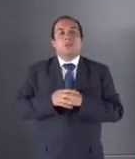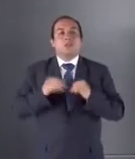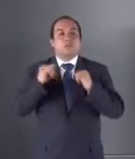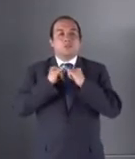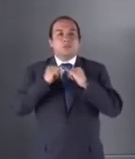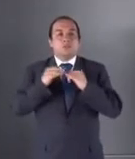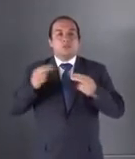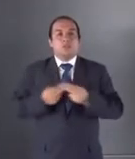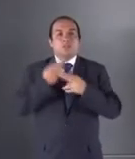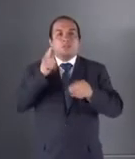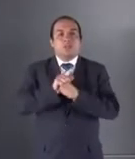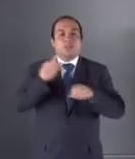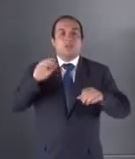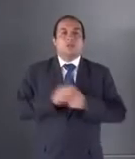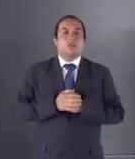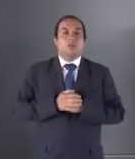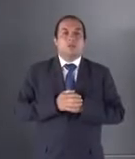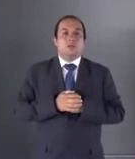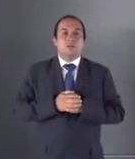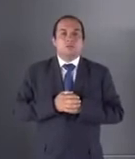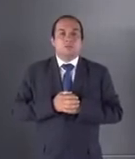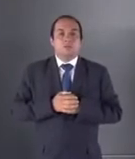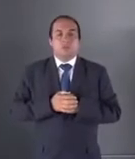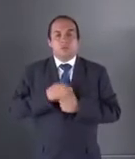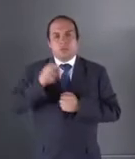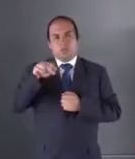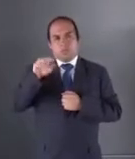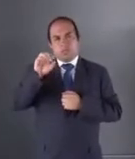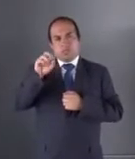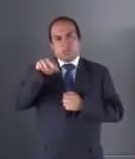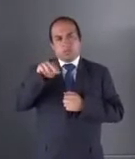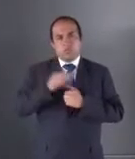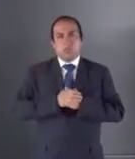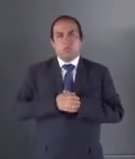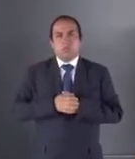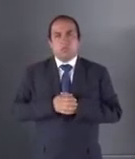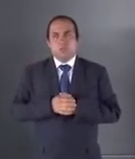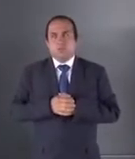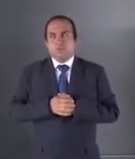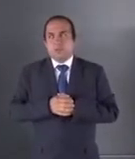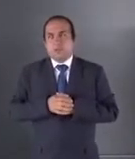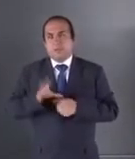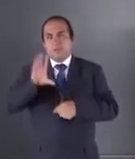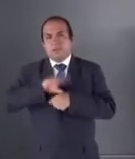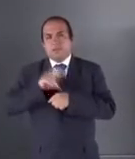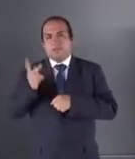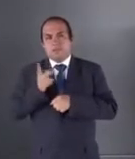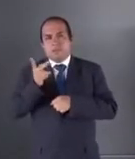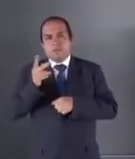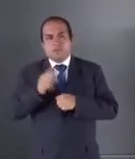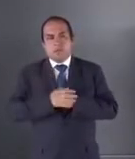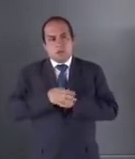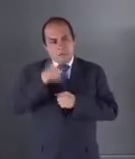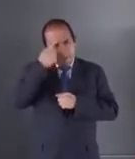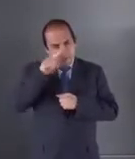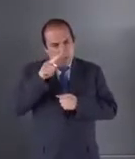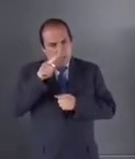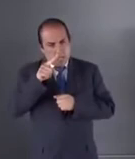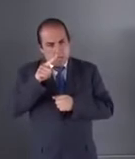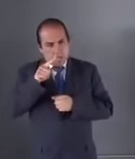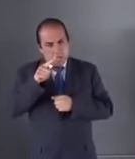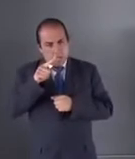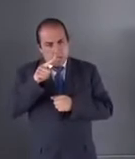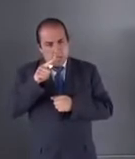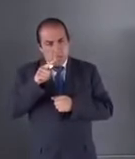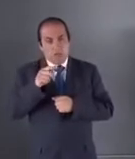de la Secretaría de Salud de la ciudad. Y si me permite preguntarle, la auditoría de la Ciudad de México que refiere a